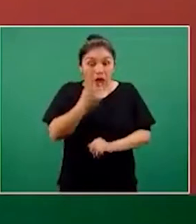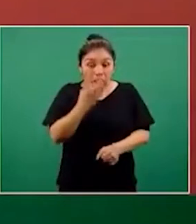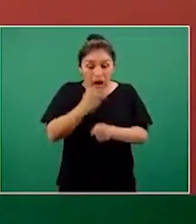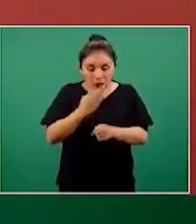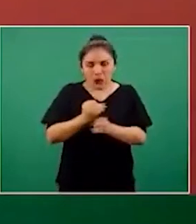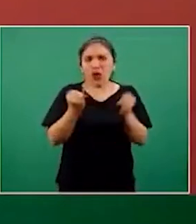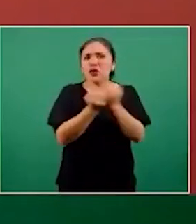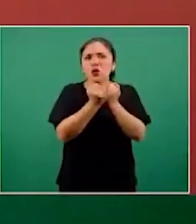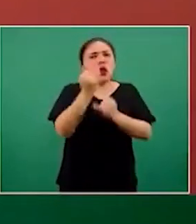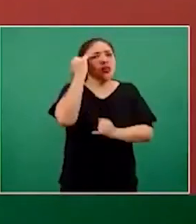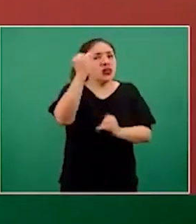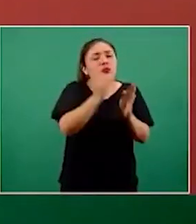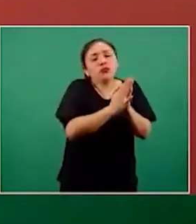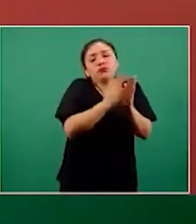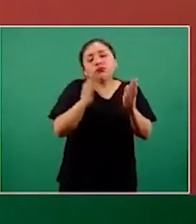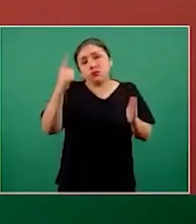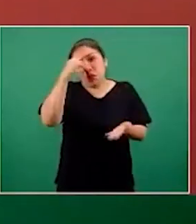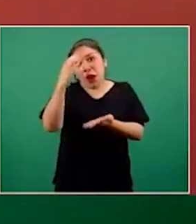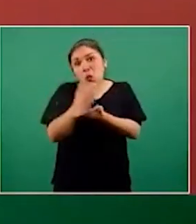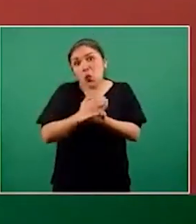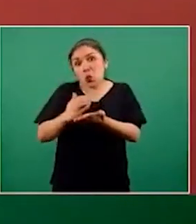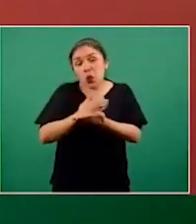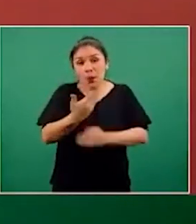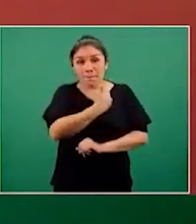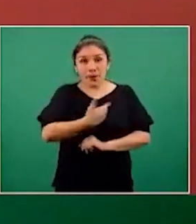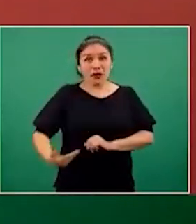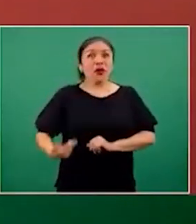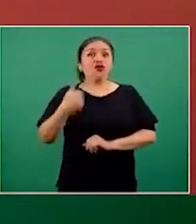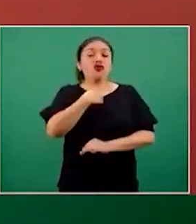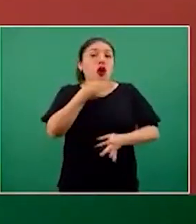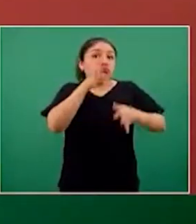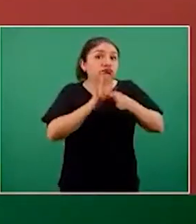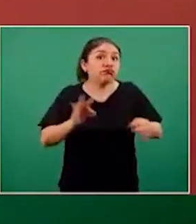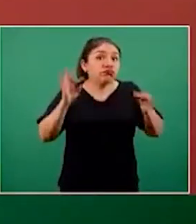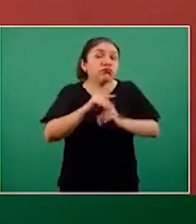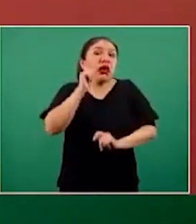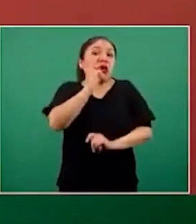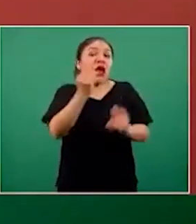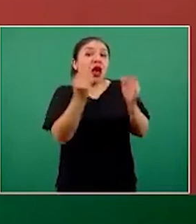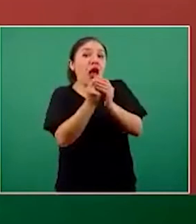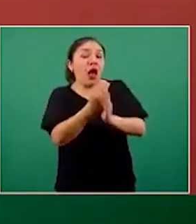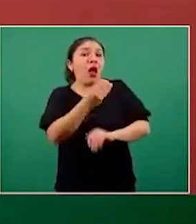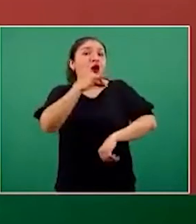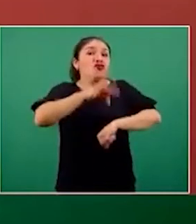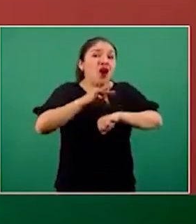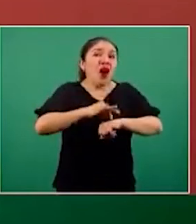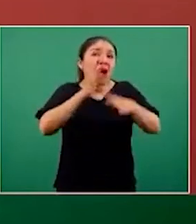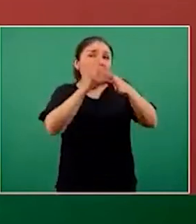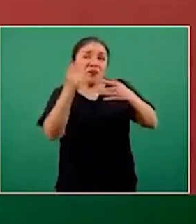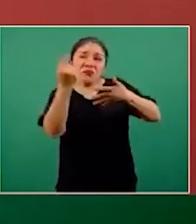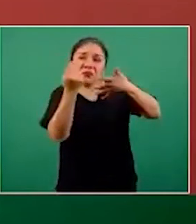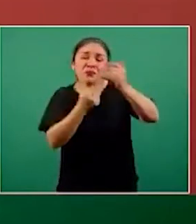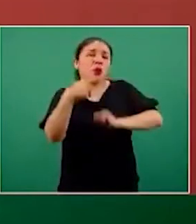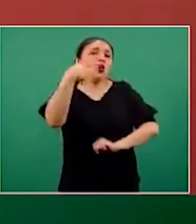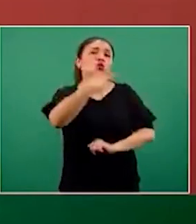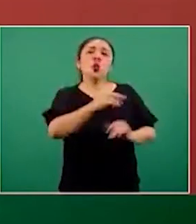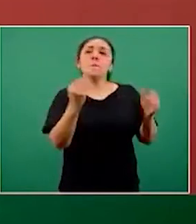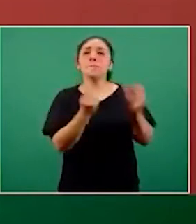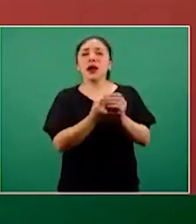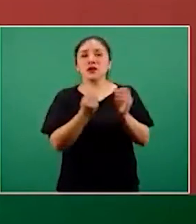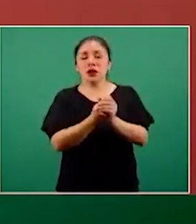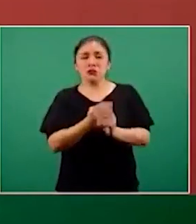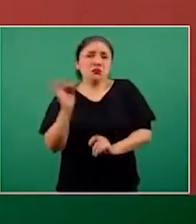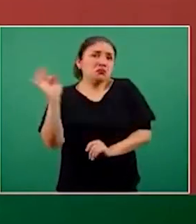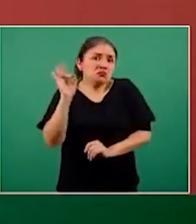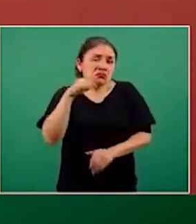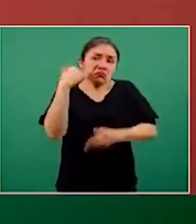el periodo de recuperación del presidente, no vamos a revelar ningún dato clínico, porque esto es materia de su privacidad. Si